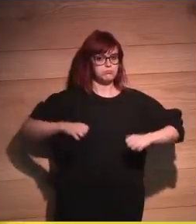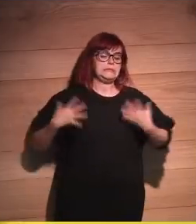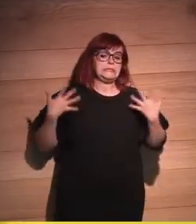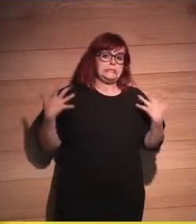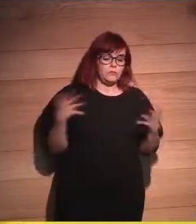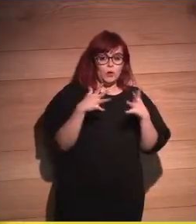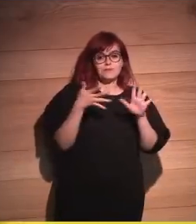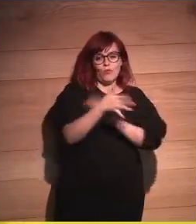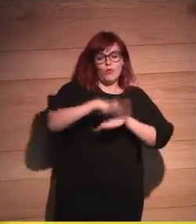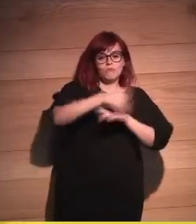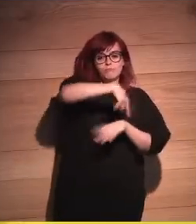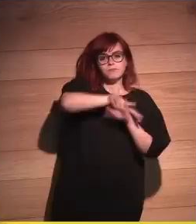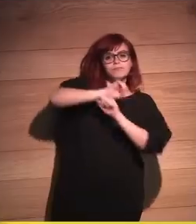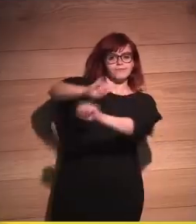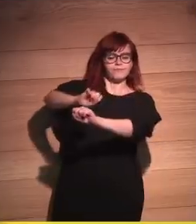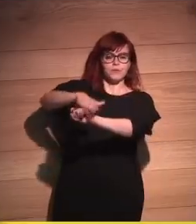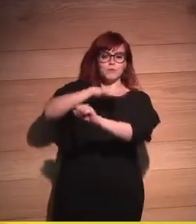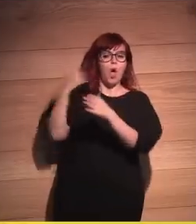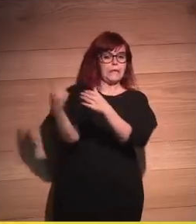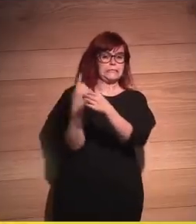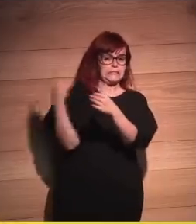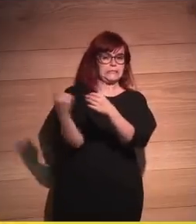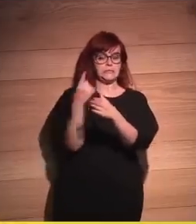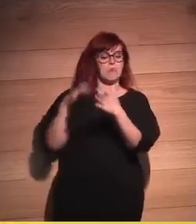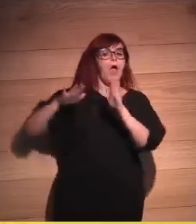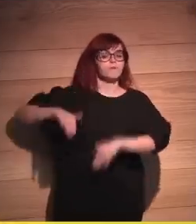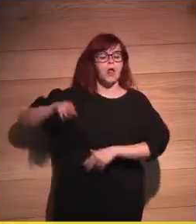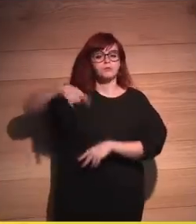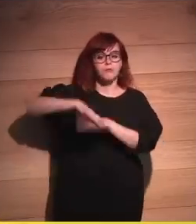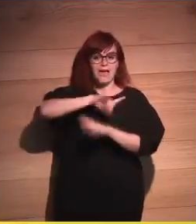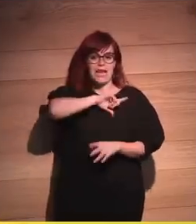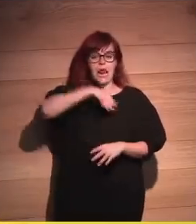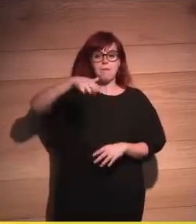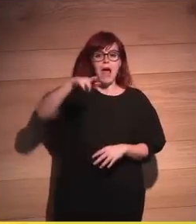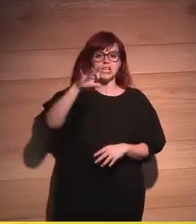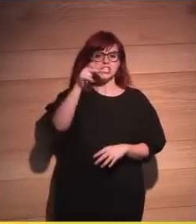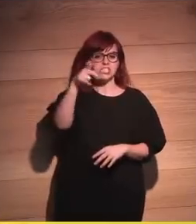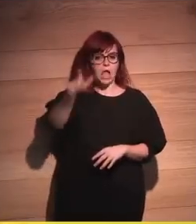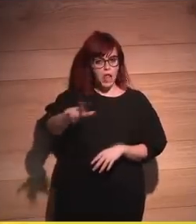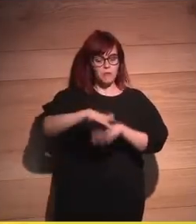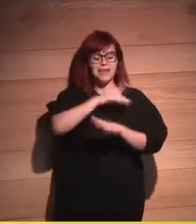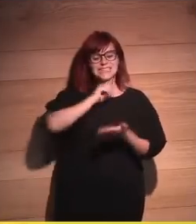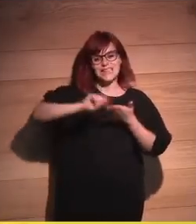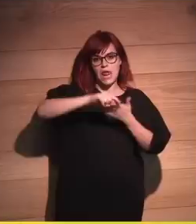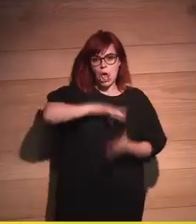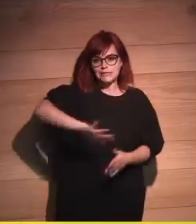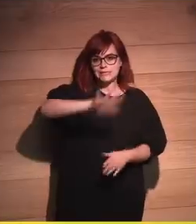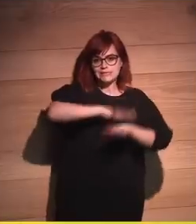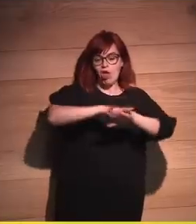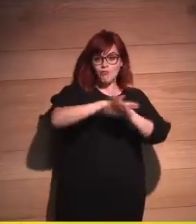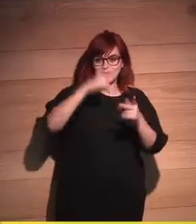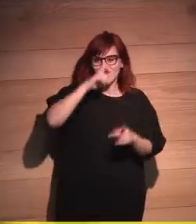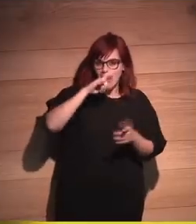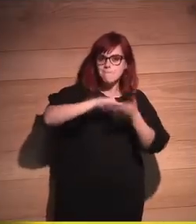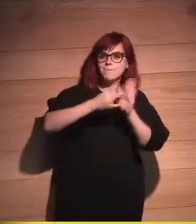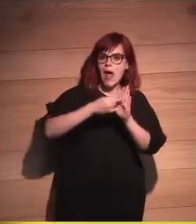y de bloqueo, que fue lo que forzó al general Marshall, secretario de Estado, al Plan